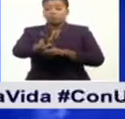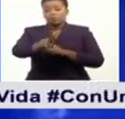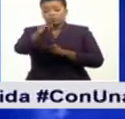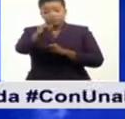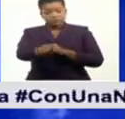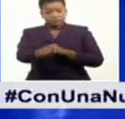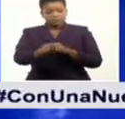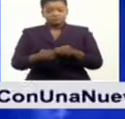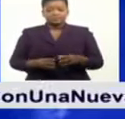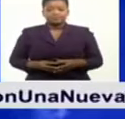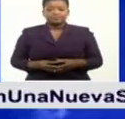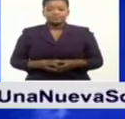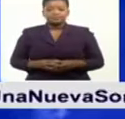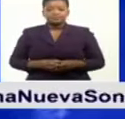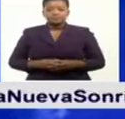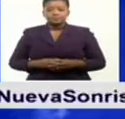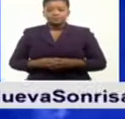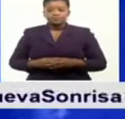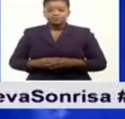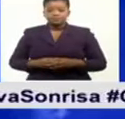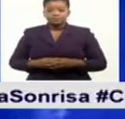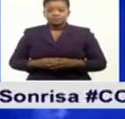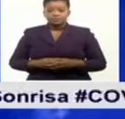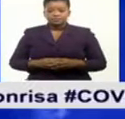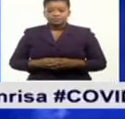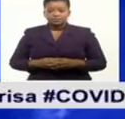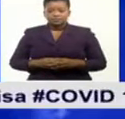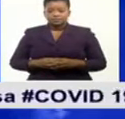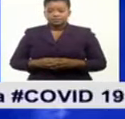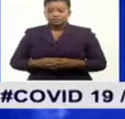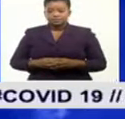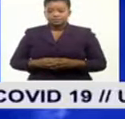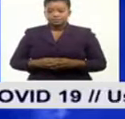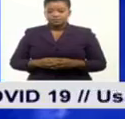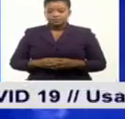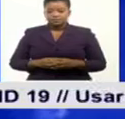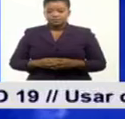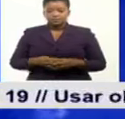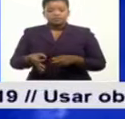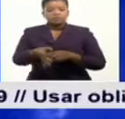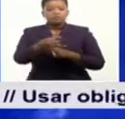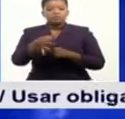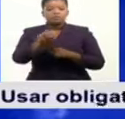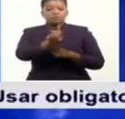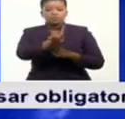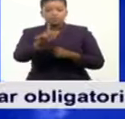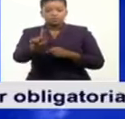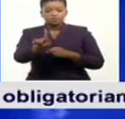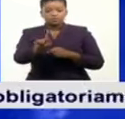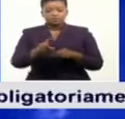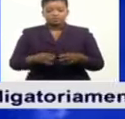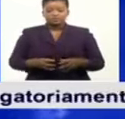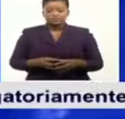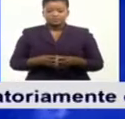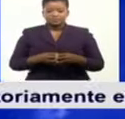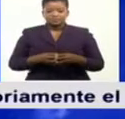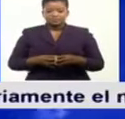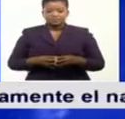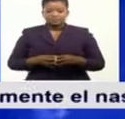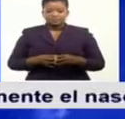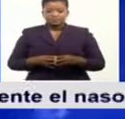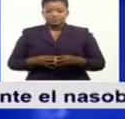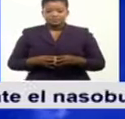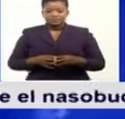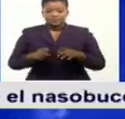autóctonos. La cifra además disperso en 11 de sus 13 municipios. La cifra mayor ayer